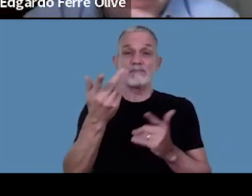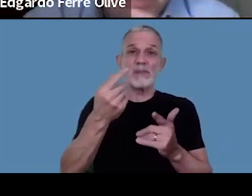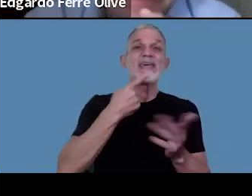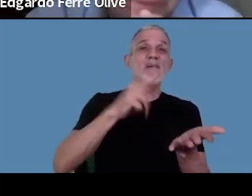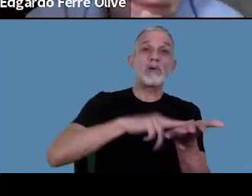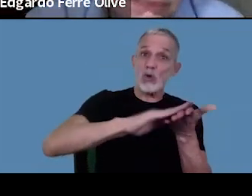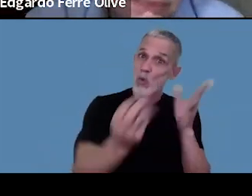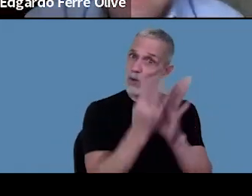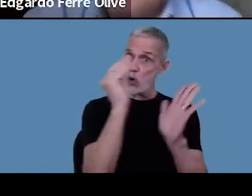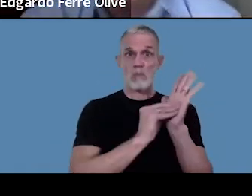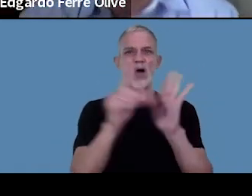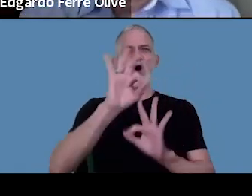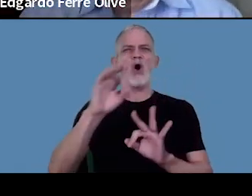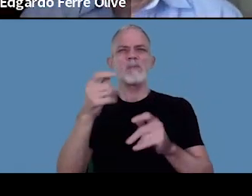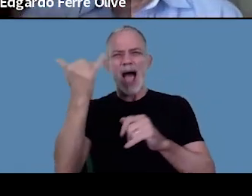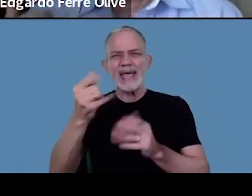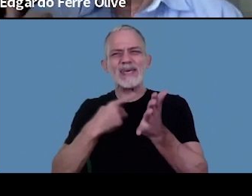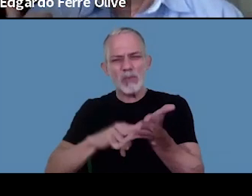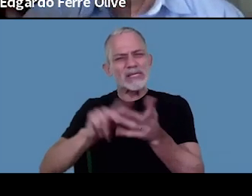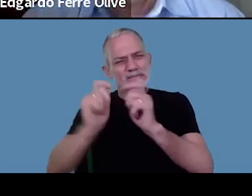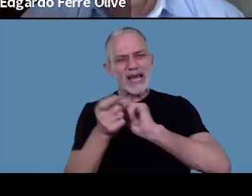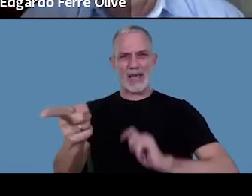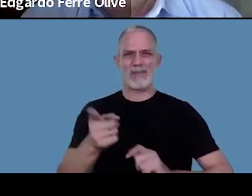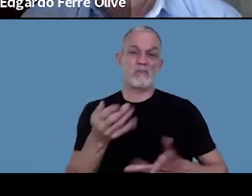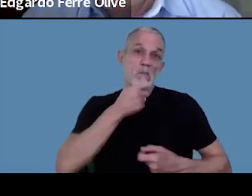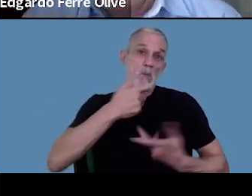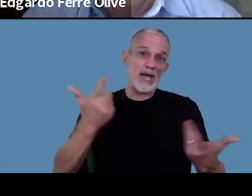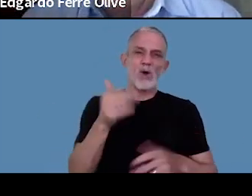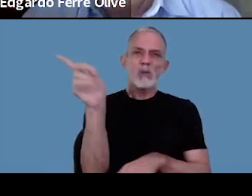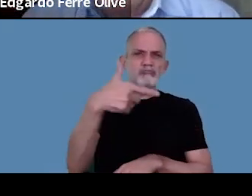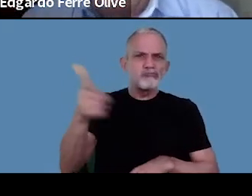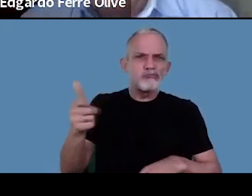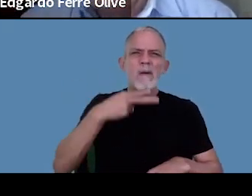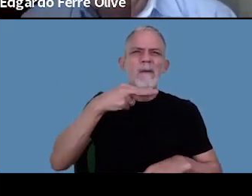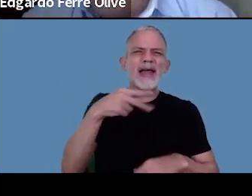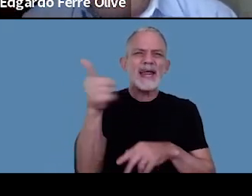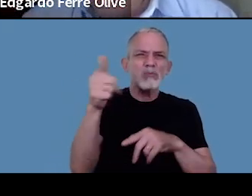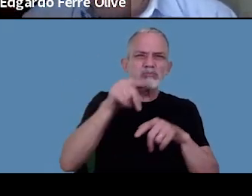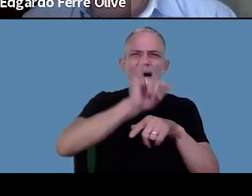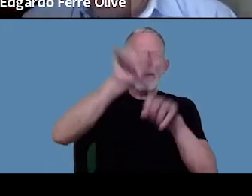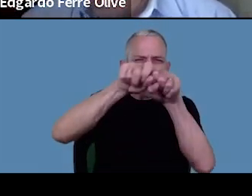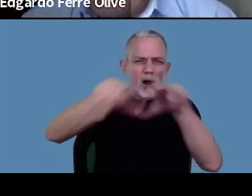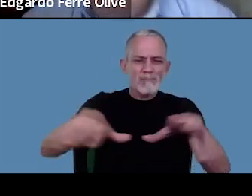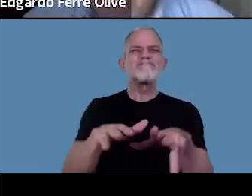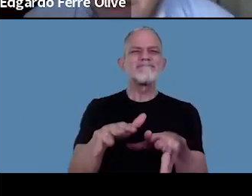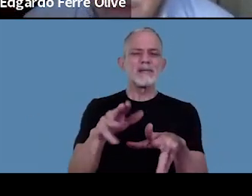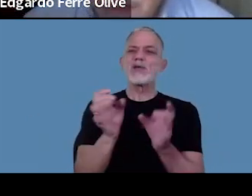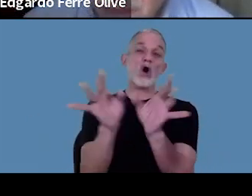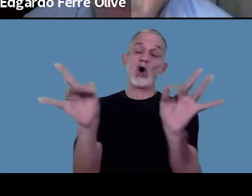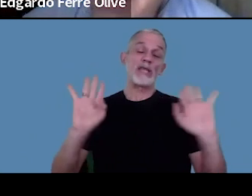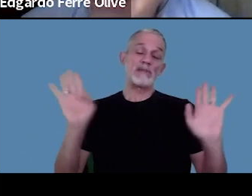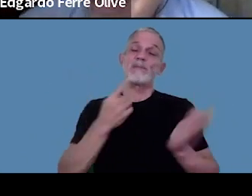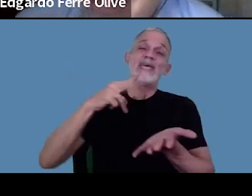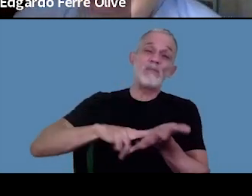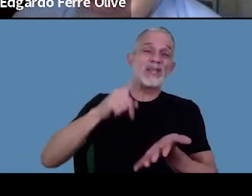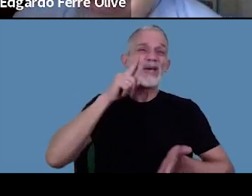pasaría? Por ejemplo, yo digo, los pesticidas son contaminantes, entonces ¿qué hago? En el impuesto al valor agregado, el